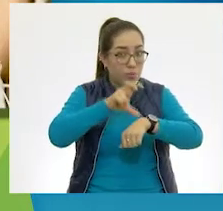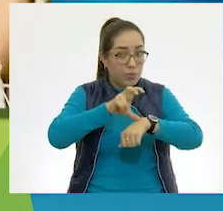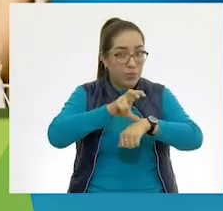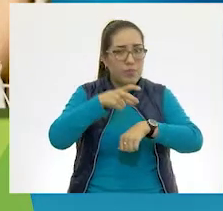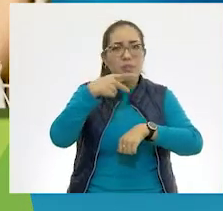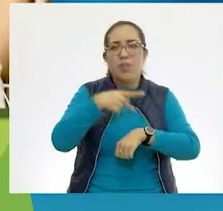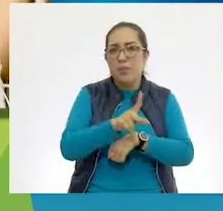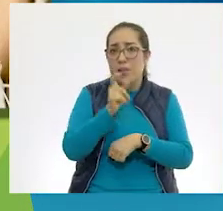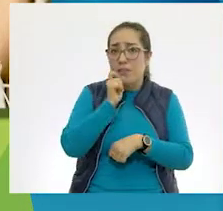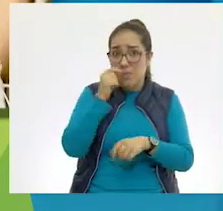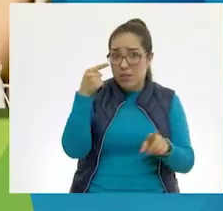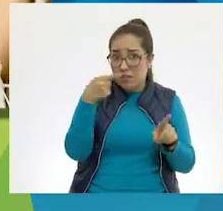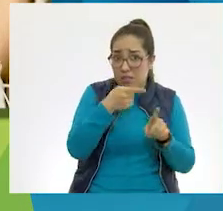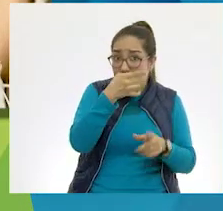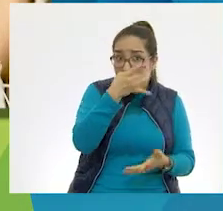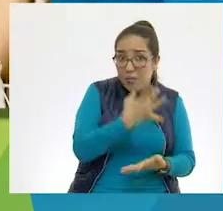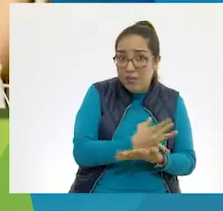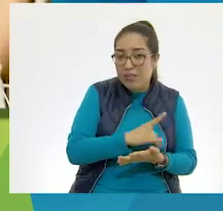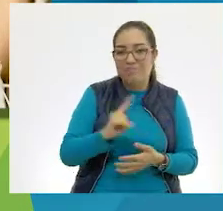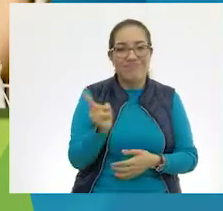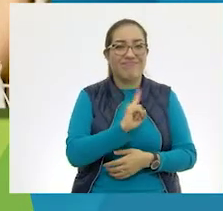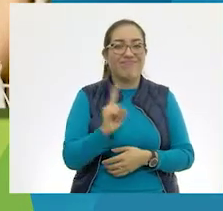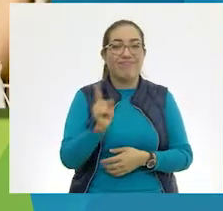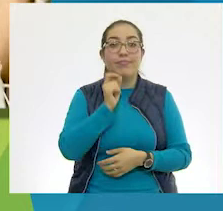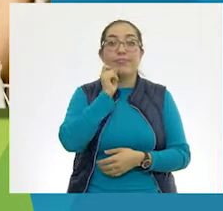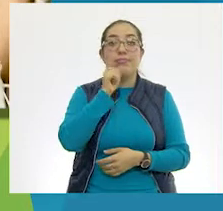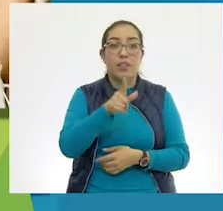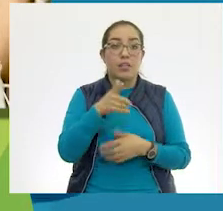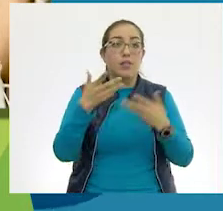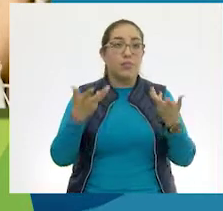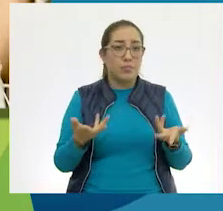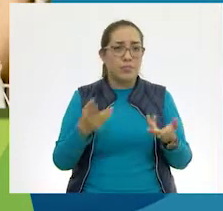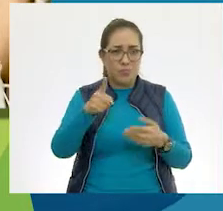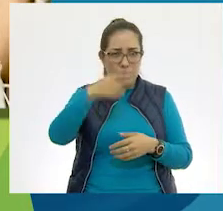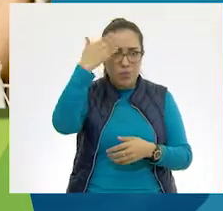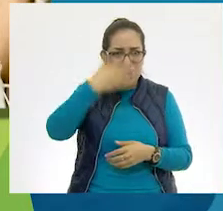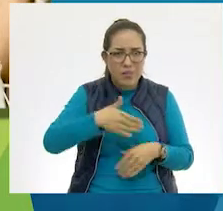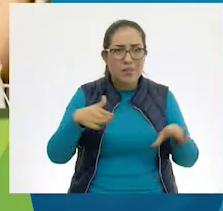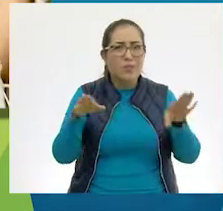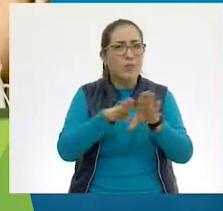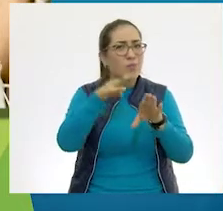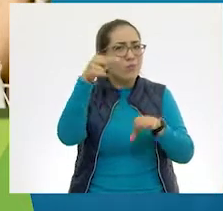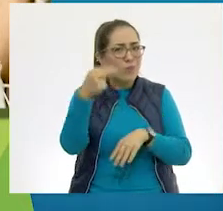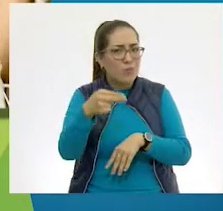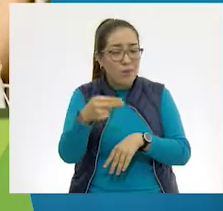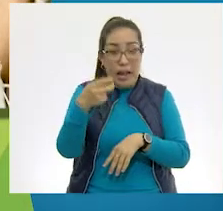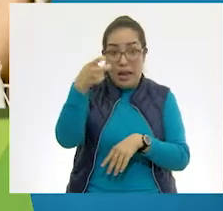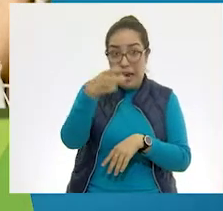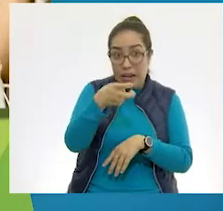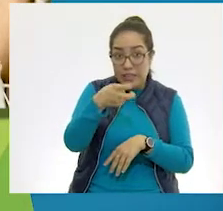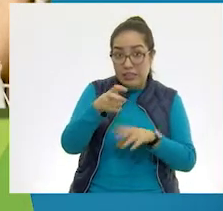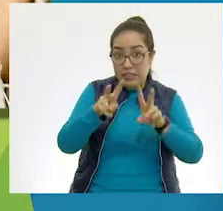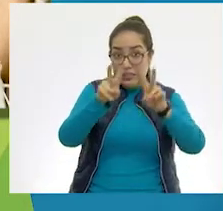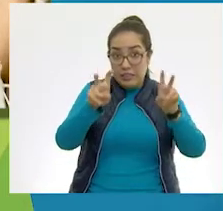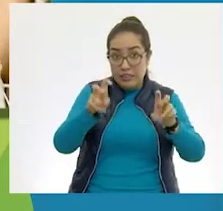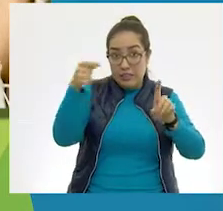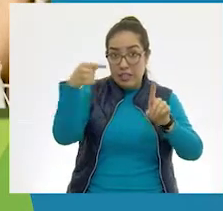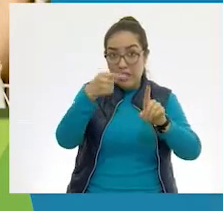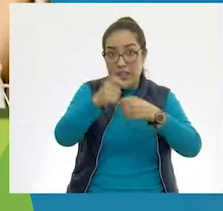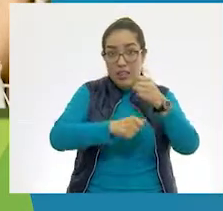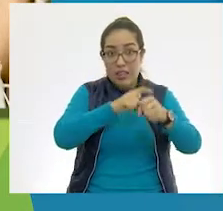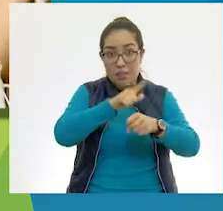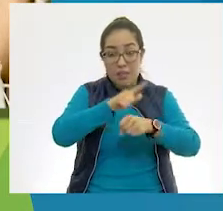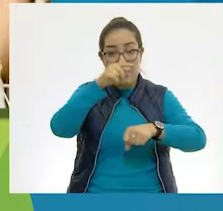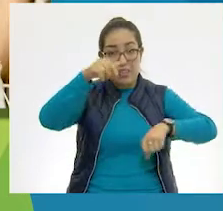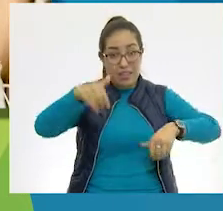no son los únicos. Ahora, ¿sabes cómo se le llama a ese tipo de animales que nacen de